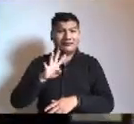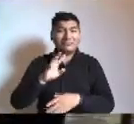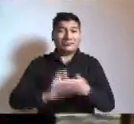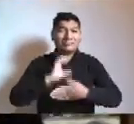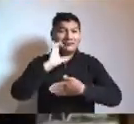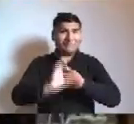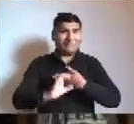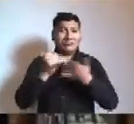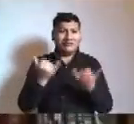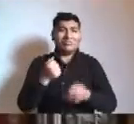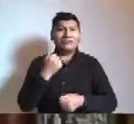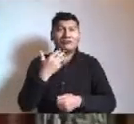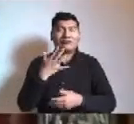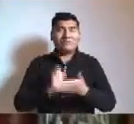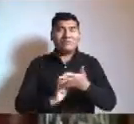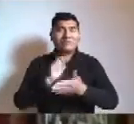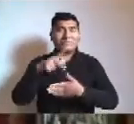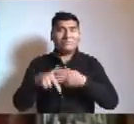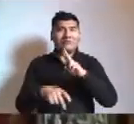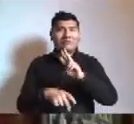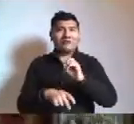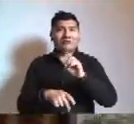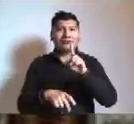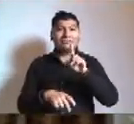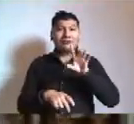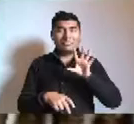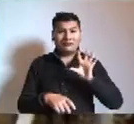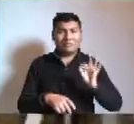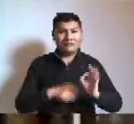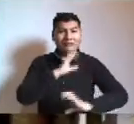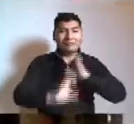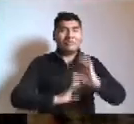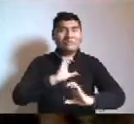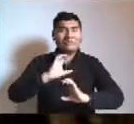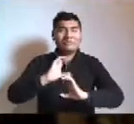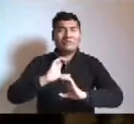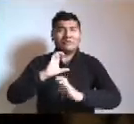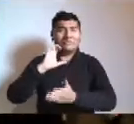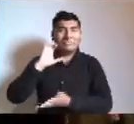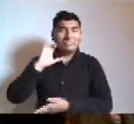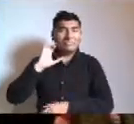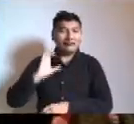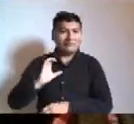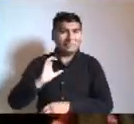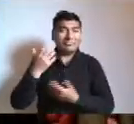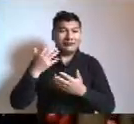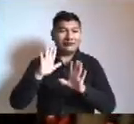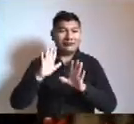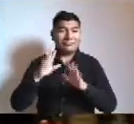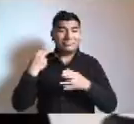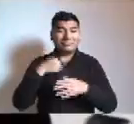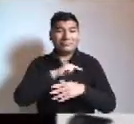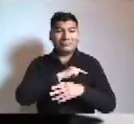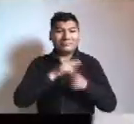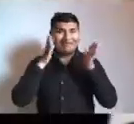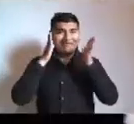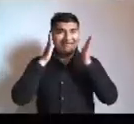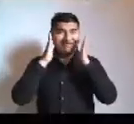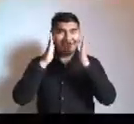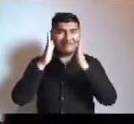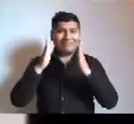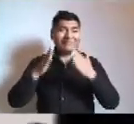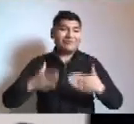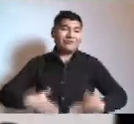ordinario, hoy 15 de septiembre del año 2019, en el ciclo C, que el día de hoy estamos predispuestos a vivir.